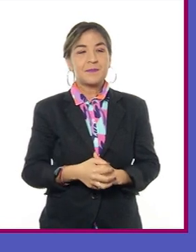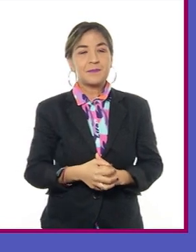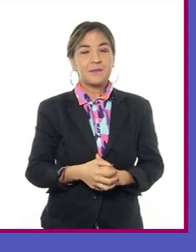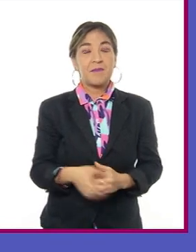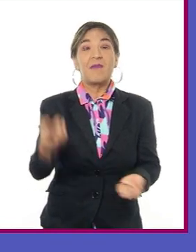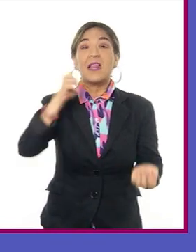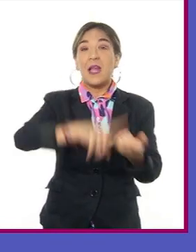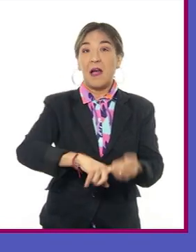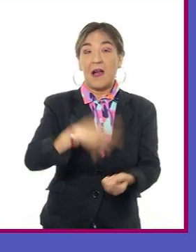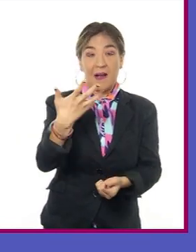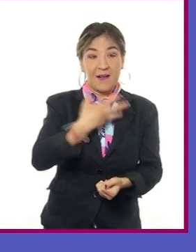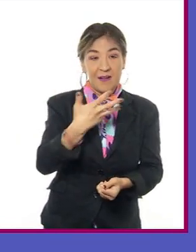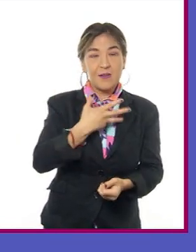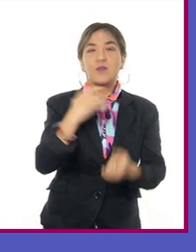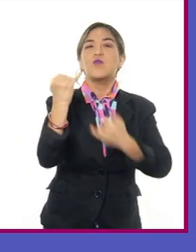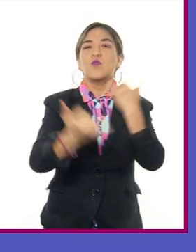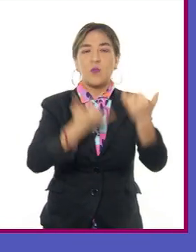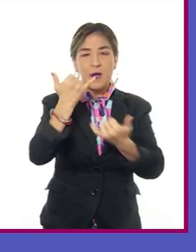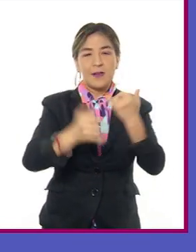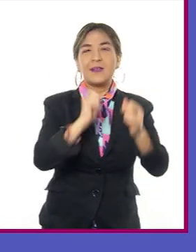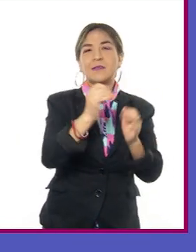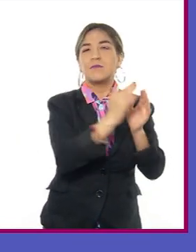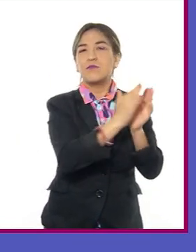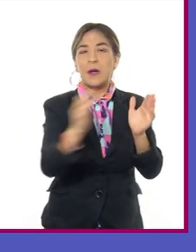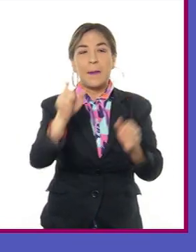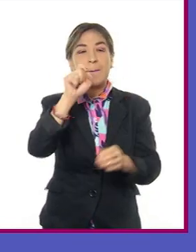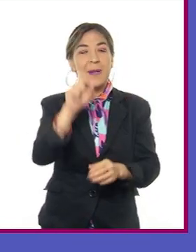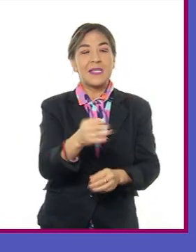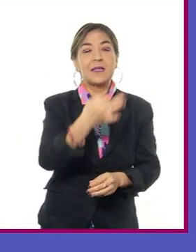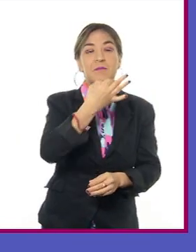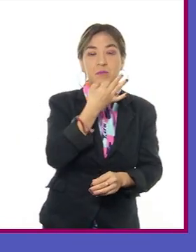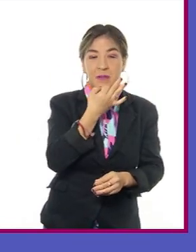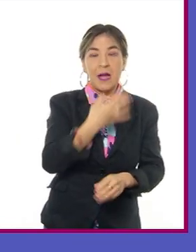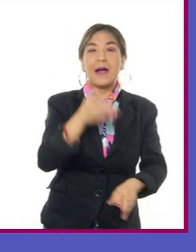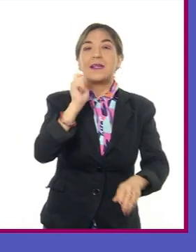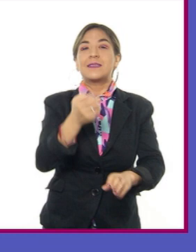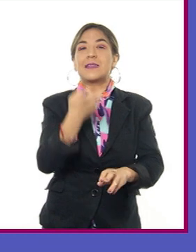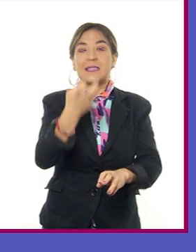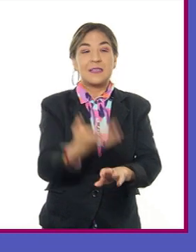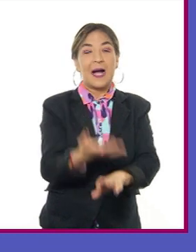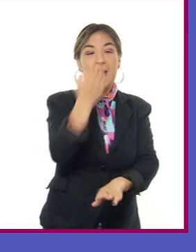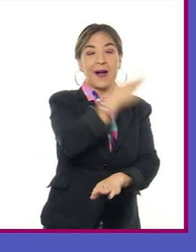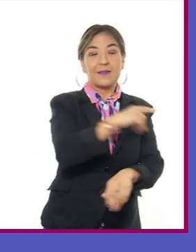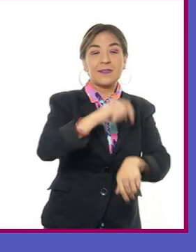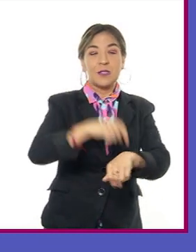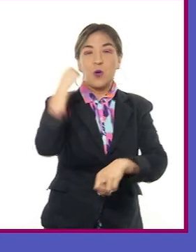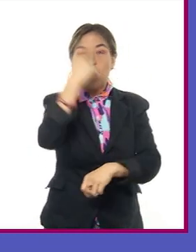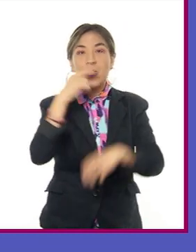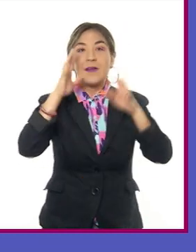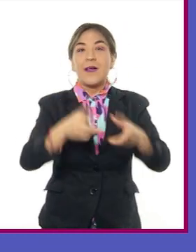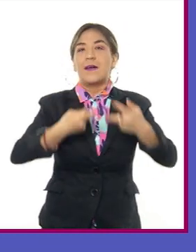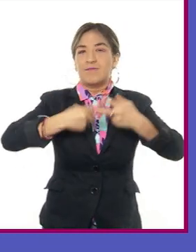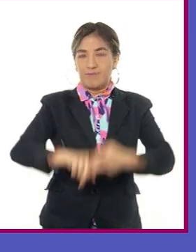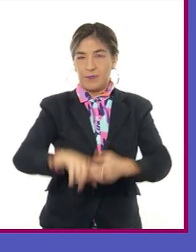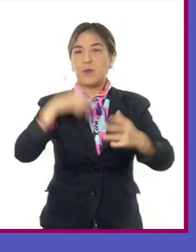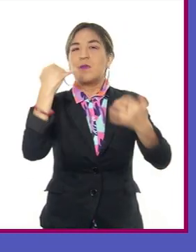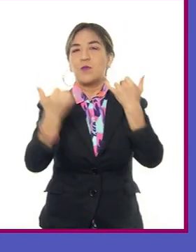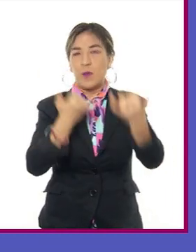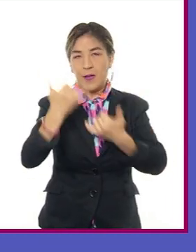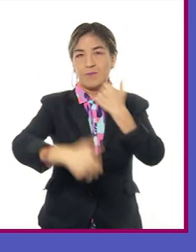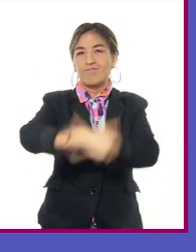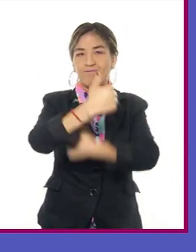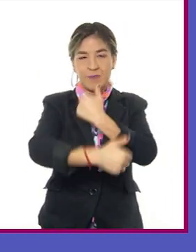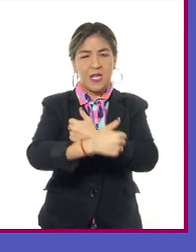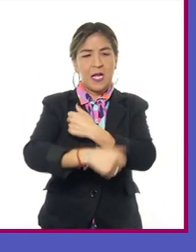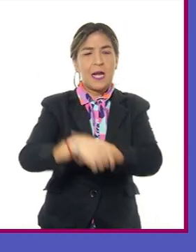Habrá un intervalo de juego de 20 minutos antes de la hora programada para el inicio del partido. El